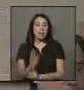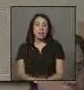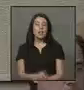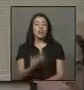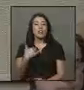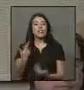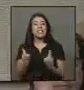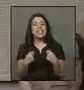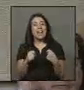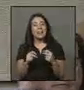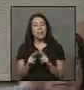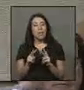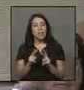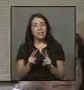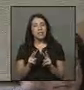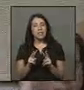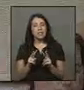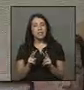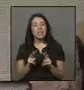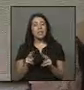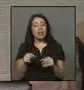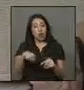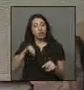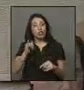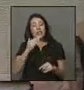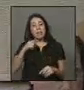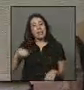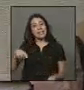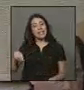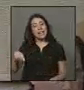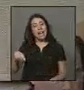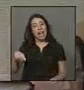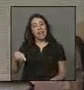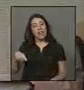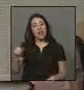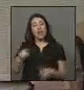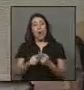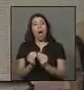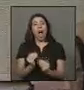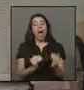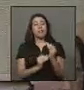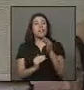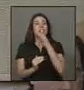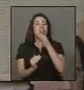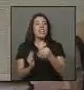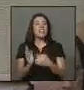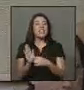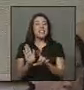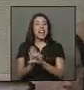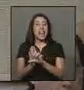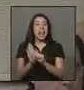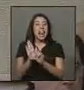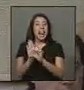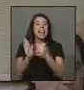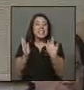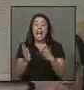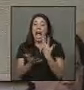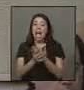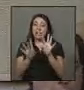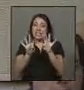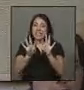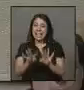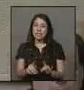hemos intentado hacer, y yo creo que lo que ha intentado también hacer el Senado, señor presidente, es no sobrepasar lo que contiene la ley. La ley ya tiene un texto